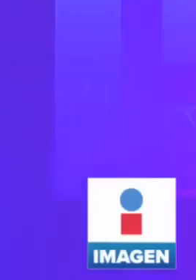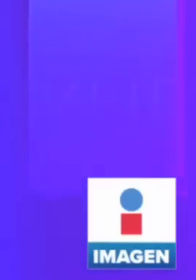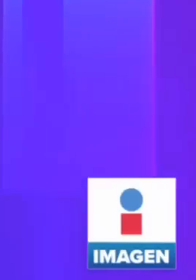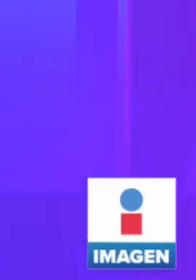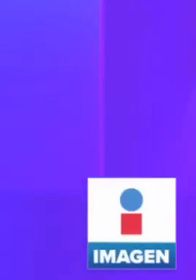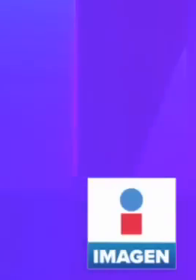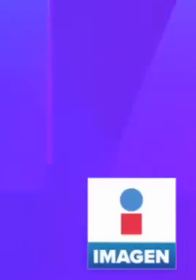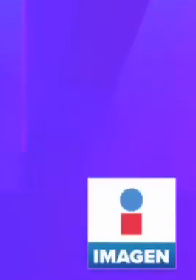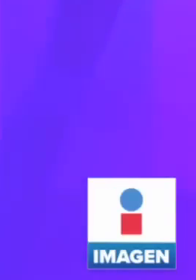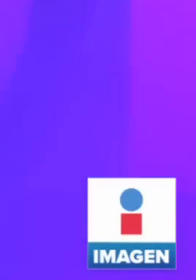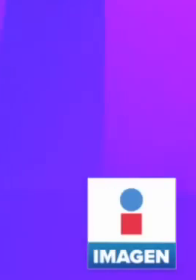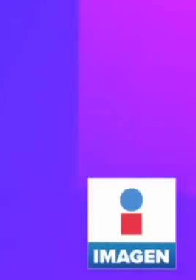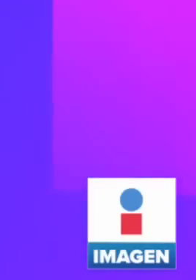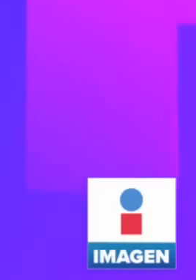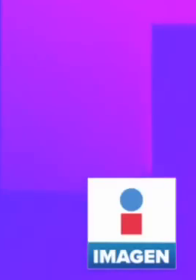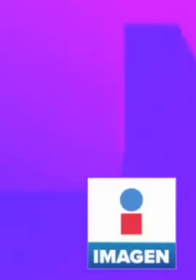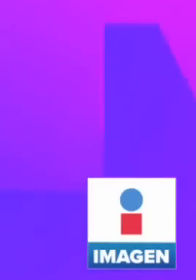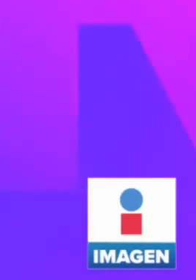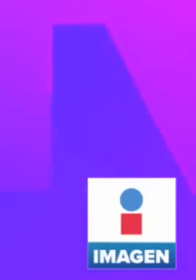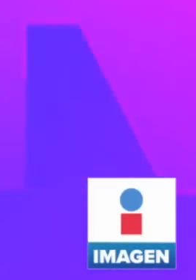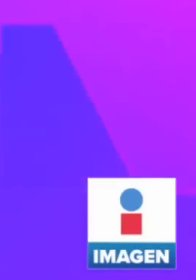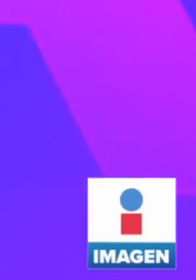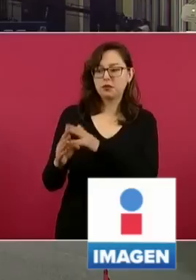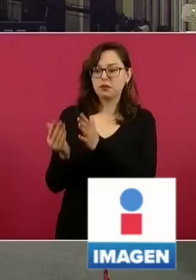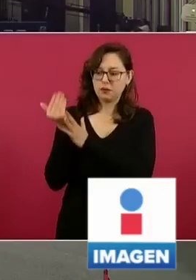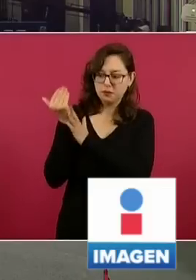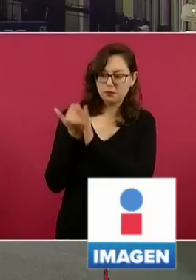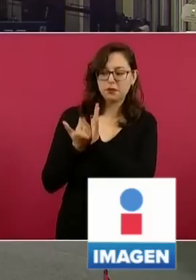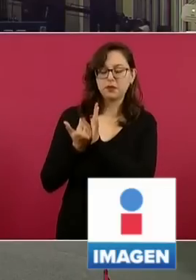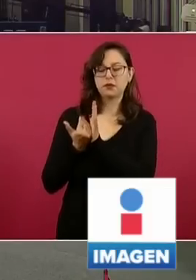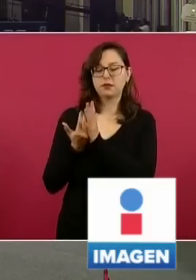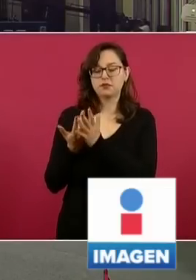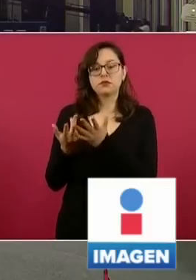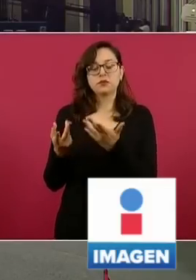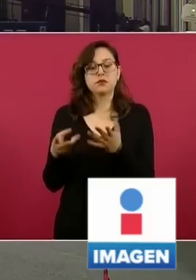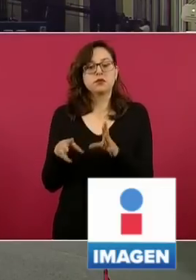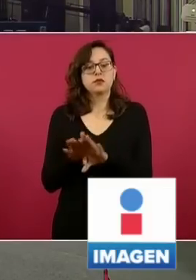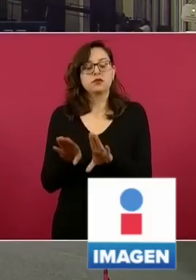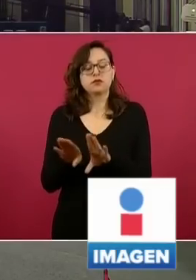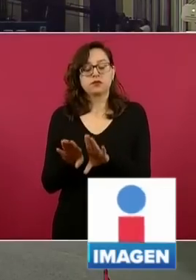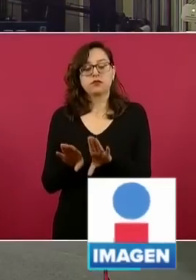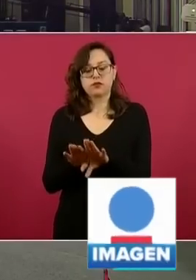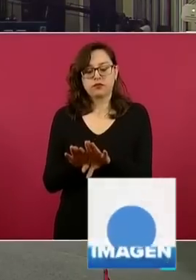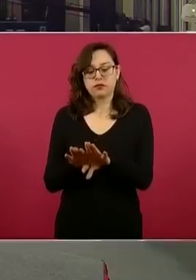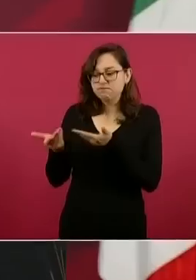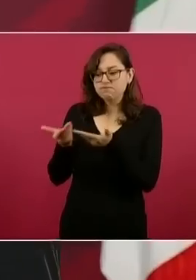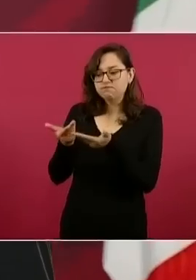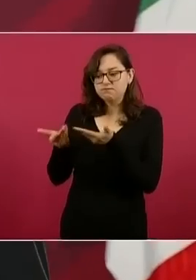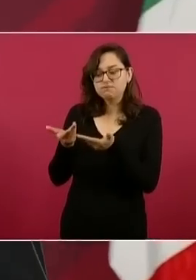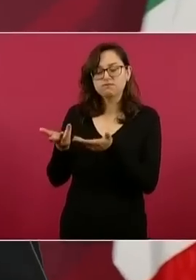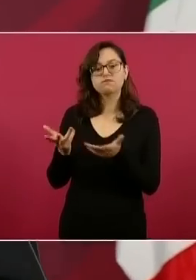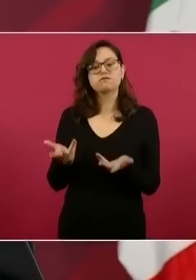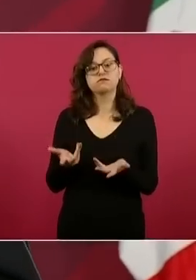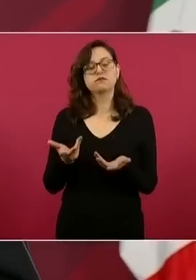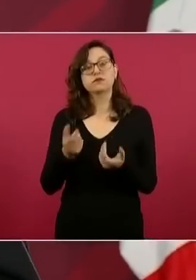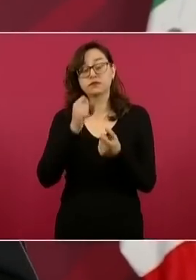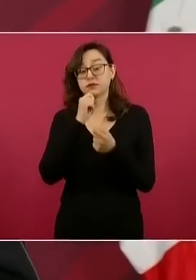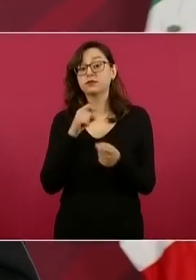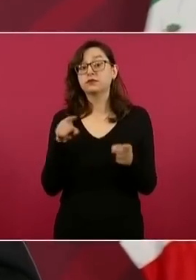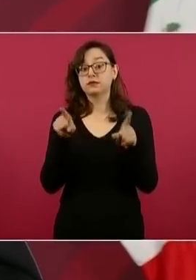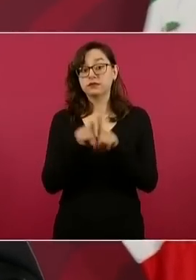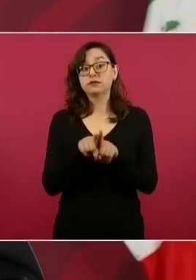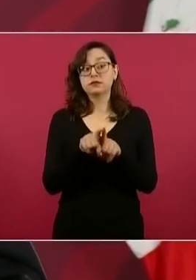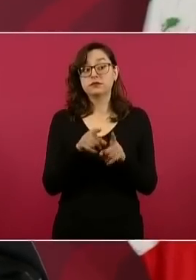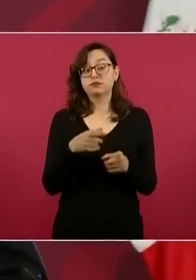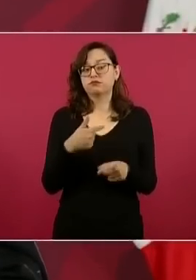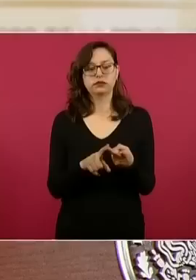presenta lópez obrador de cargo de acciones en la lucha contra el cambio climático durante su participación en el foro de las principales economías sobre energía